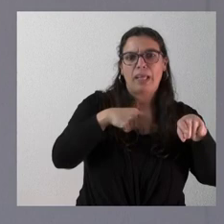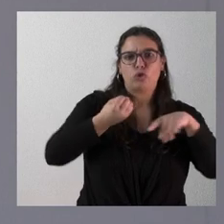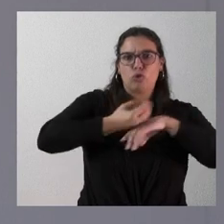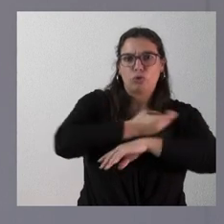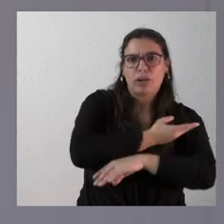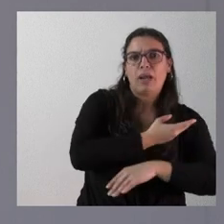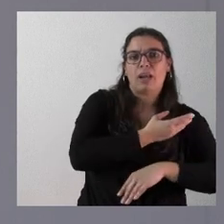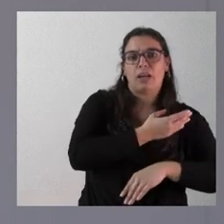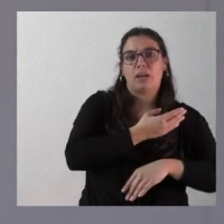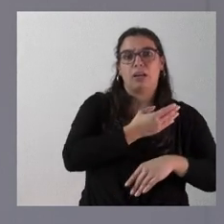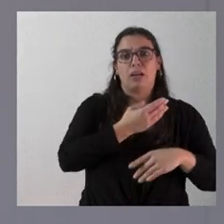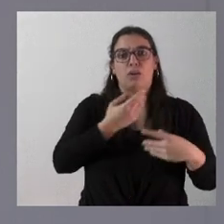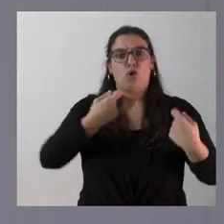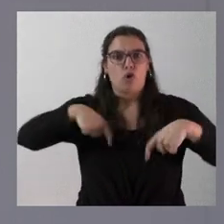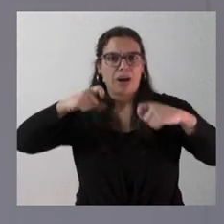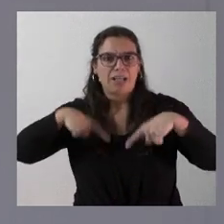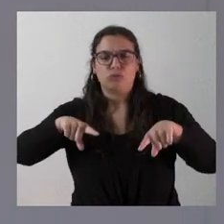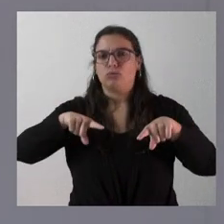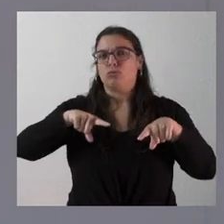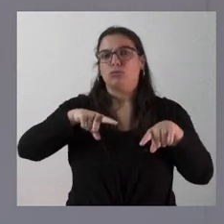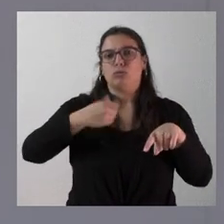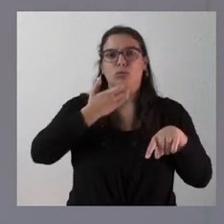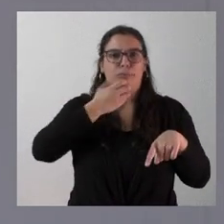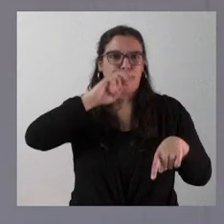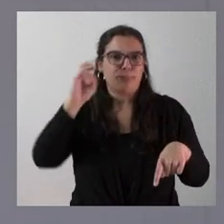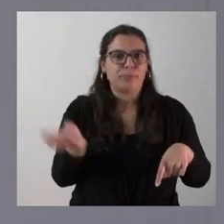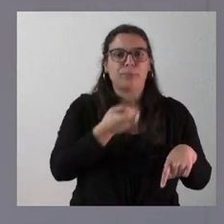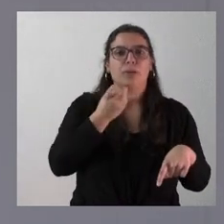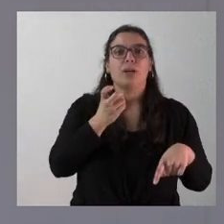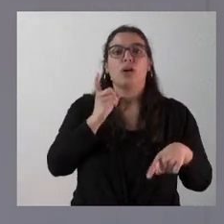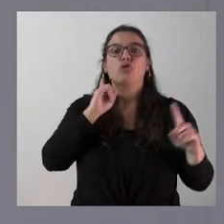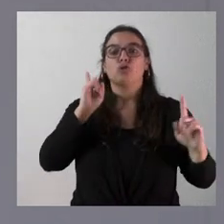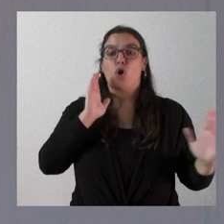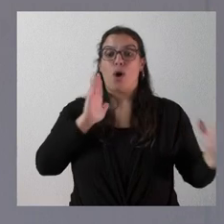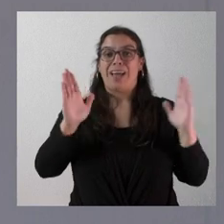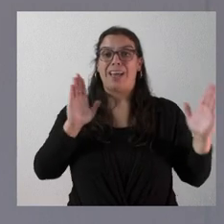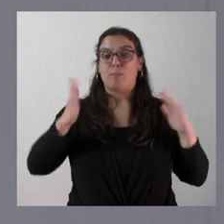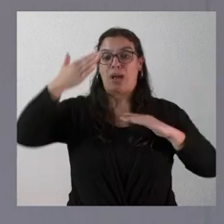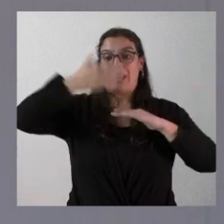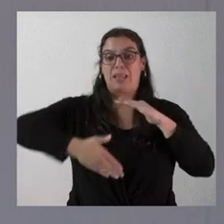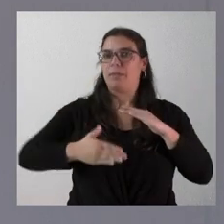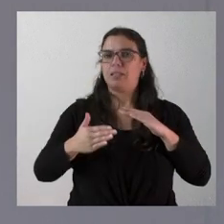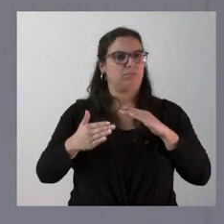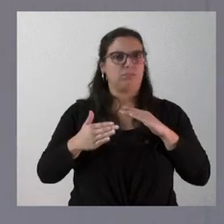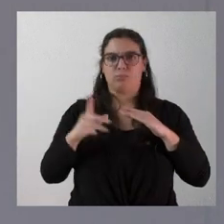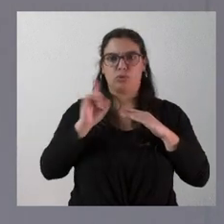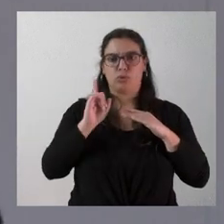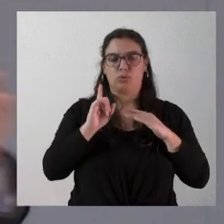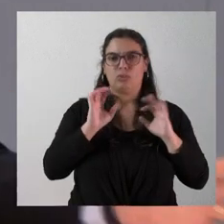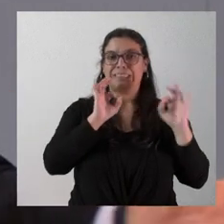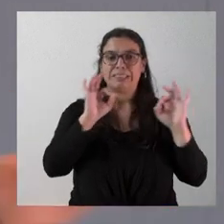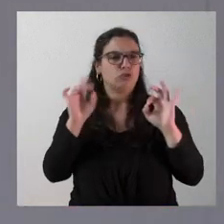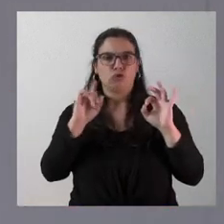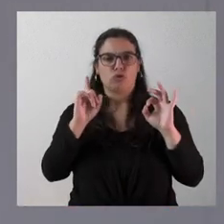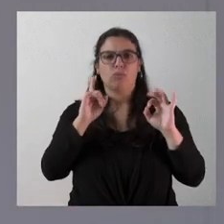de estos costes en materia ferroviaria que no lo hacemos solo vinculados a un plazo de tiempo muy concreto no lo hacemos vinculado solo a un periodo muy preciso